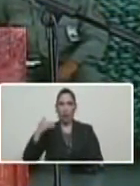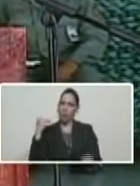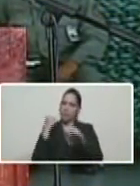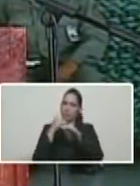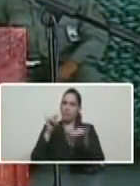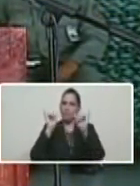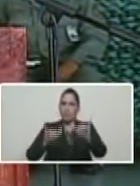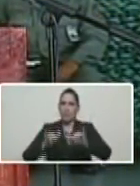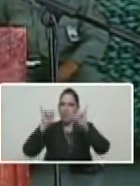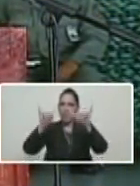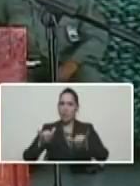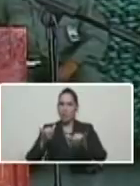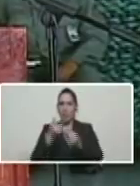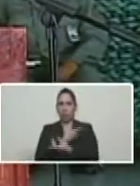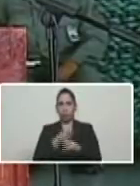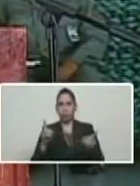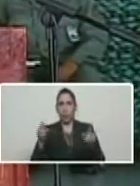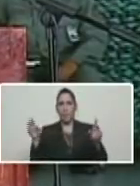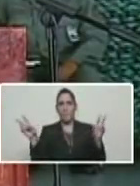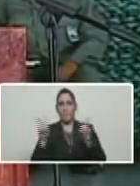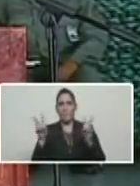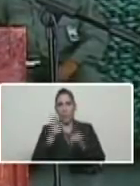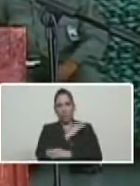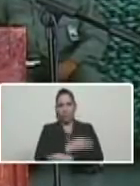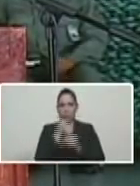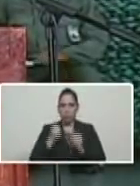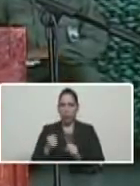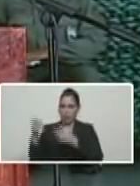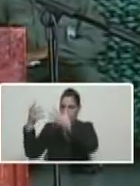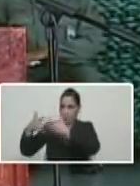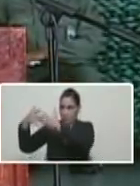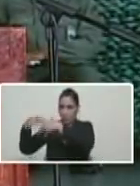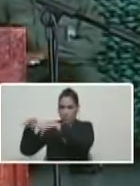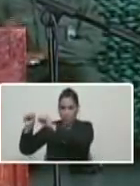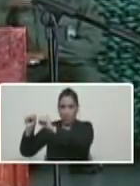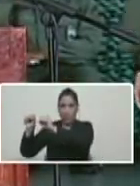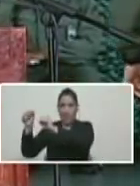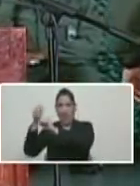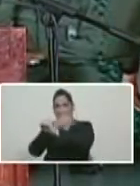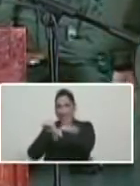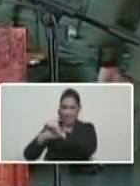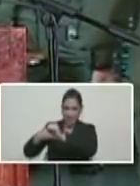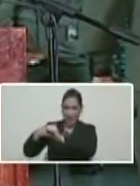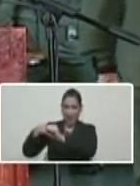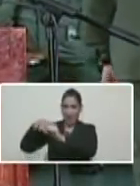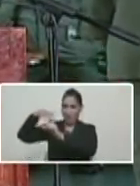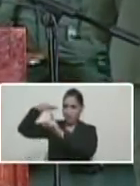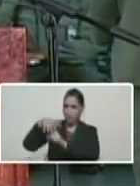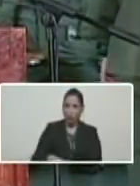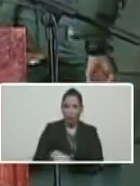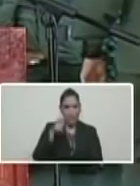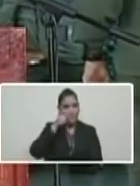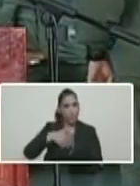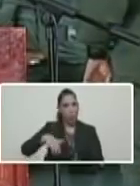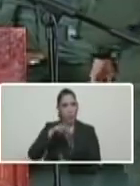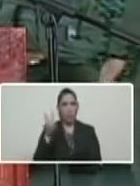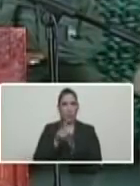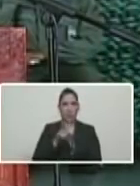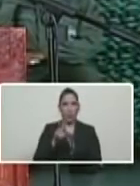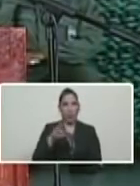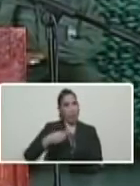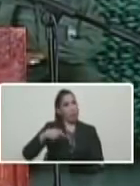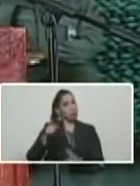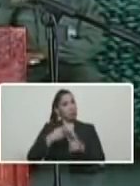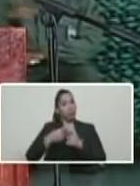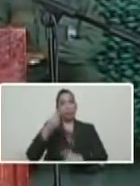dignidad y valentía. Y si el imperio más poderoso de la tierra intenta hollar el suelo patrio con su planta insolente, entonces